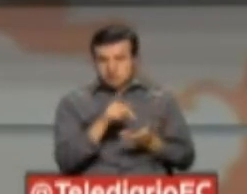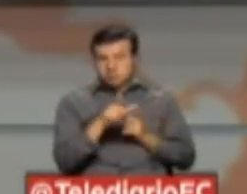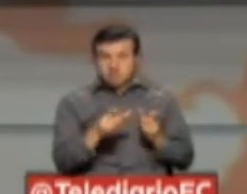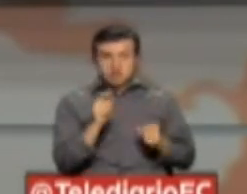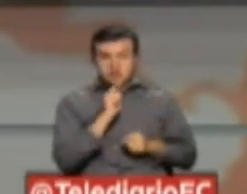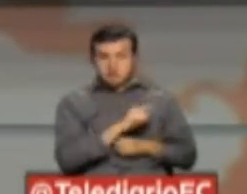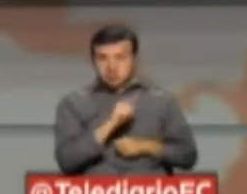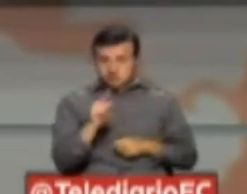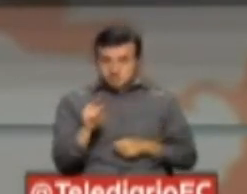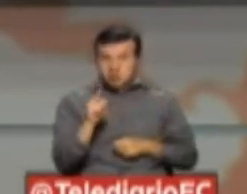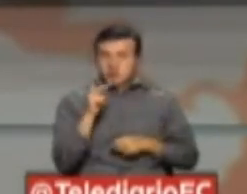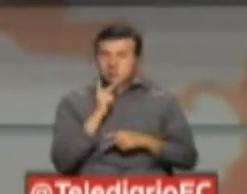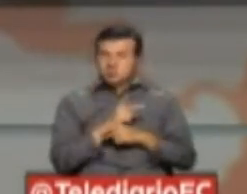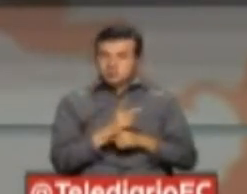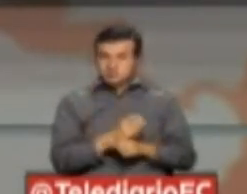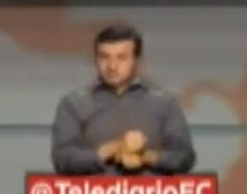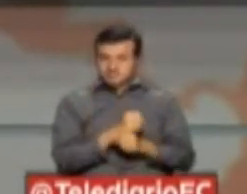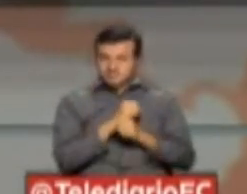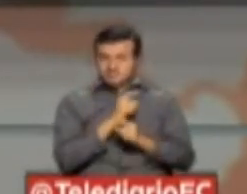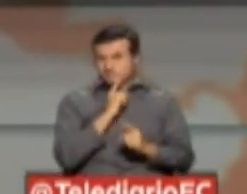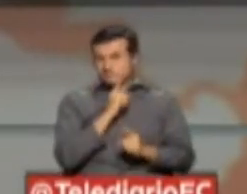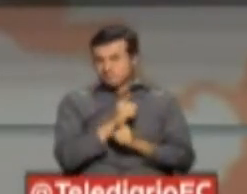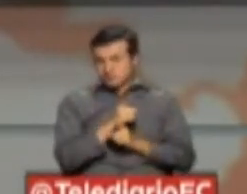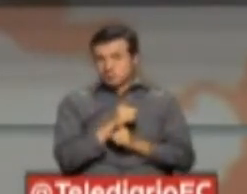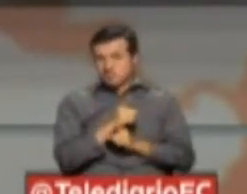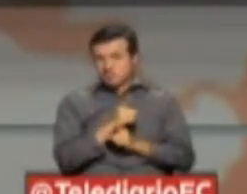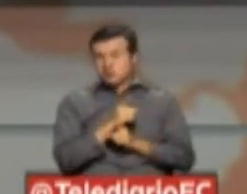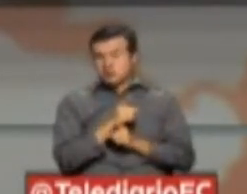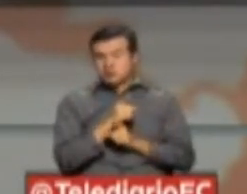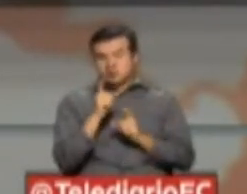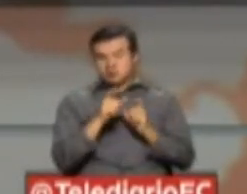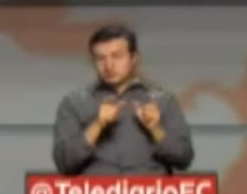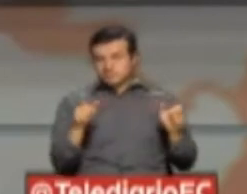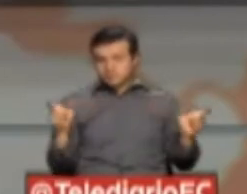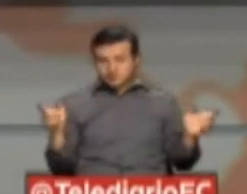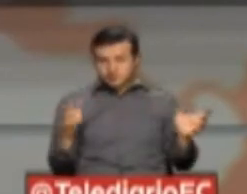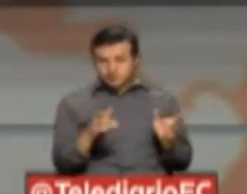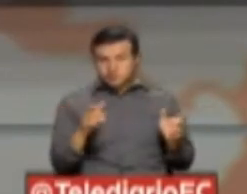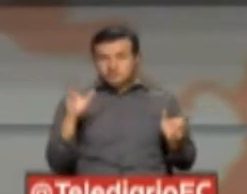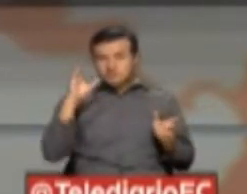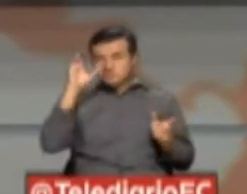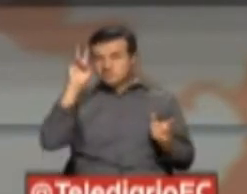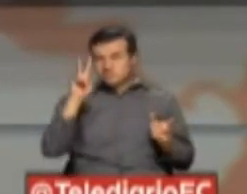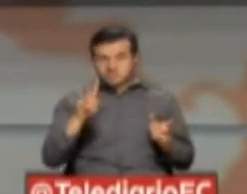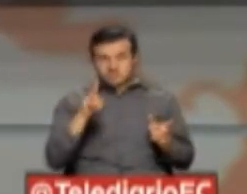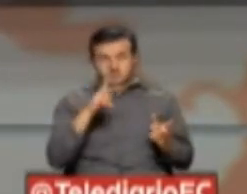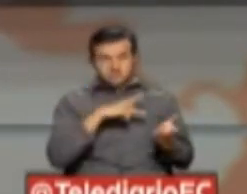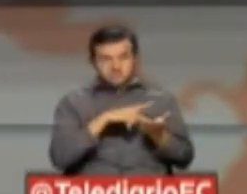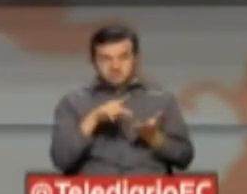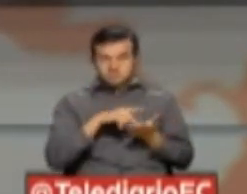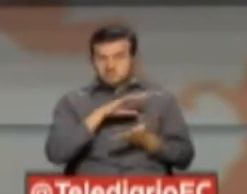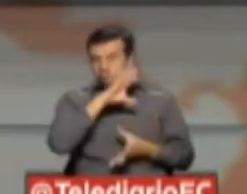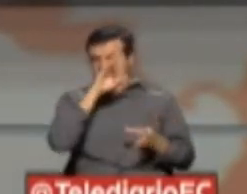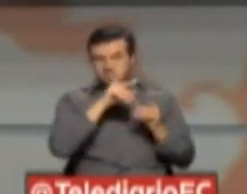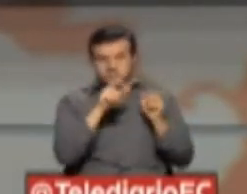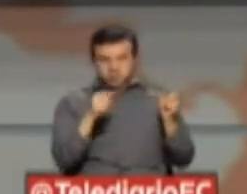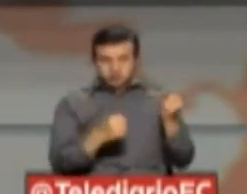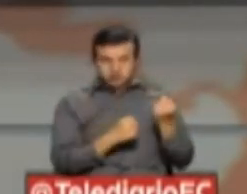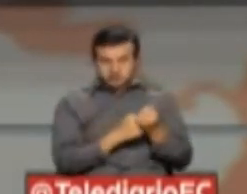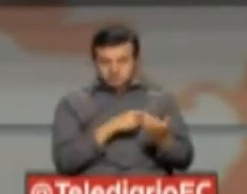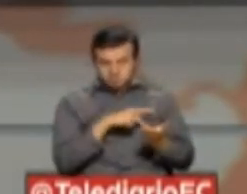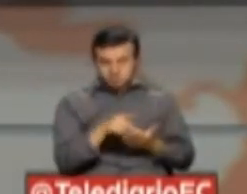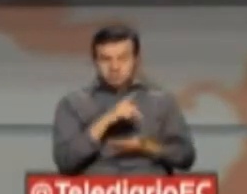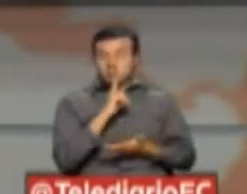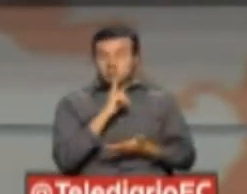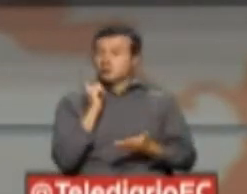estarían protegidas también por los señores de colombia y venezuela estarían protegidos también por sistemas